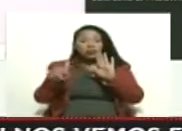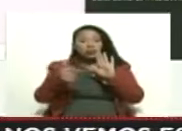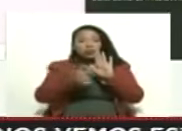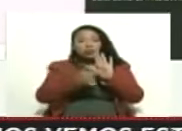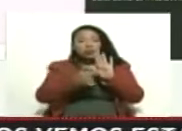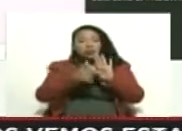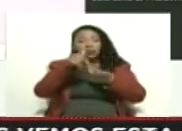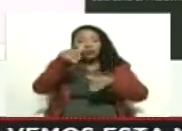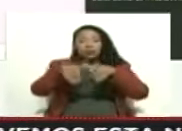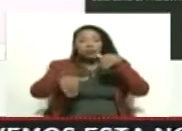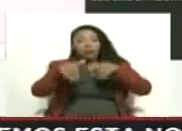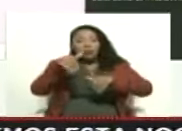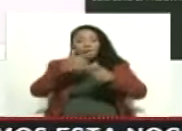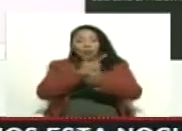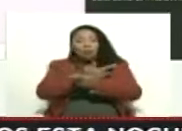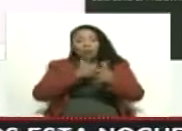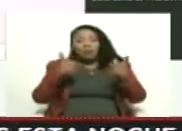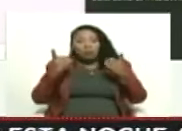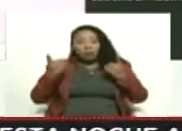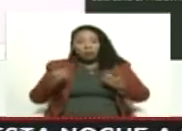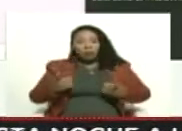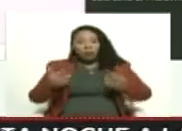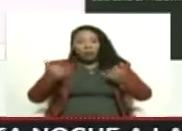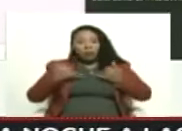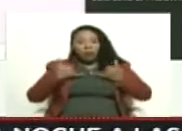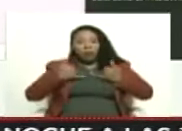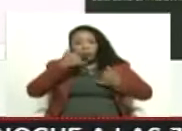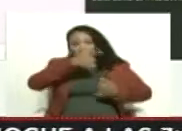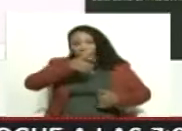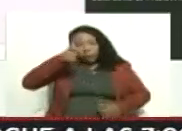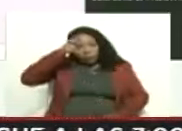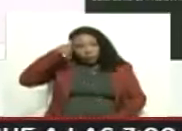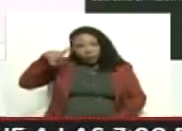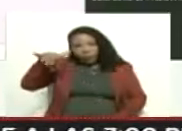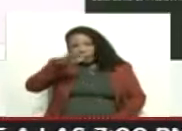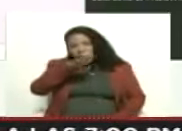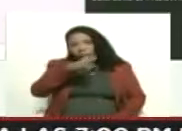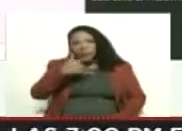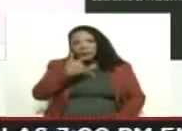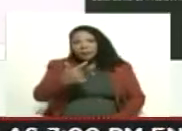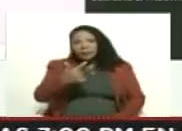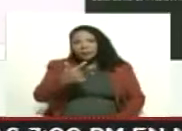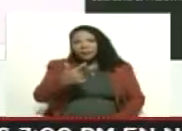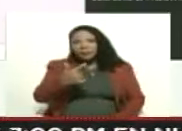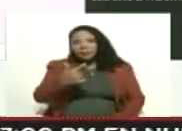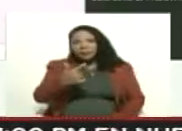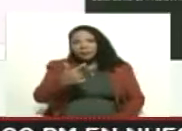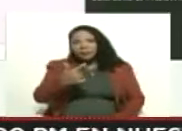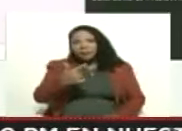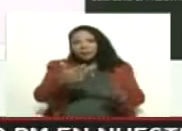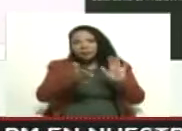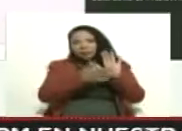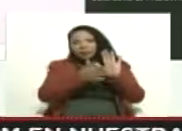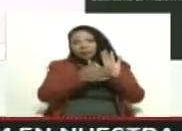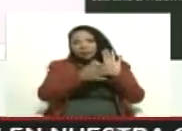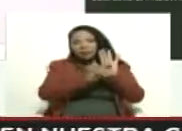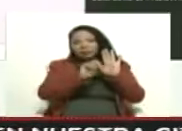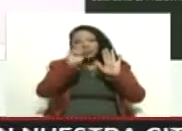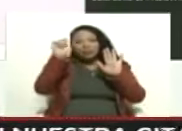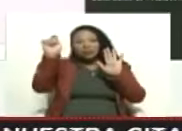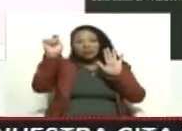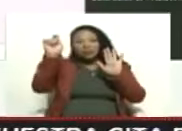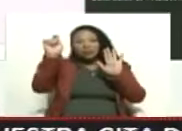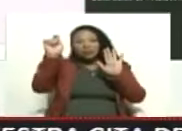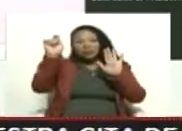voto libre y en referéndum democrático decreta la siguiente Constitución